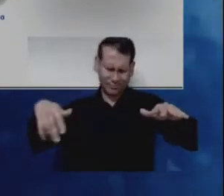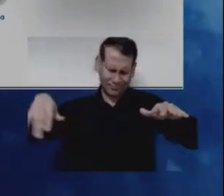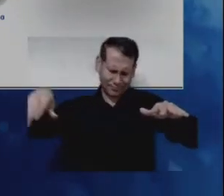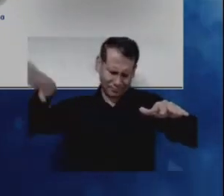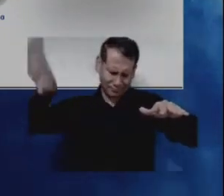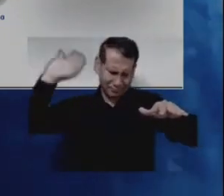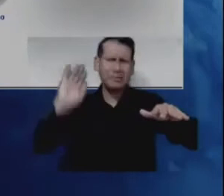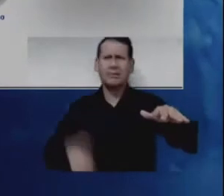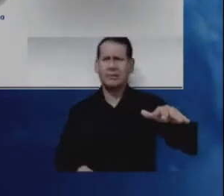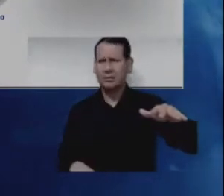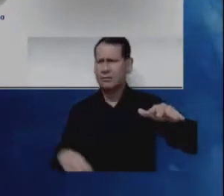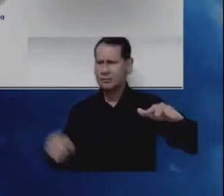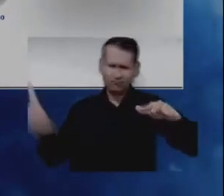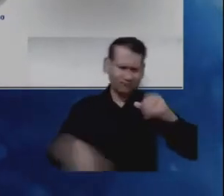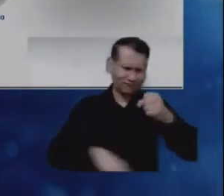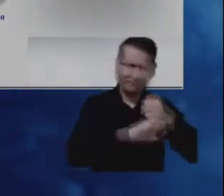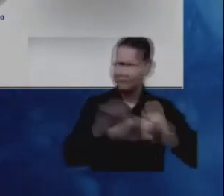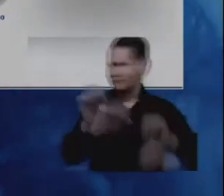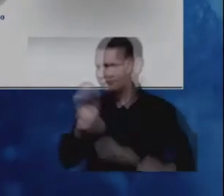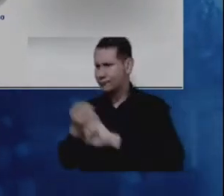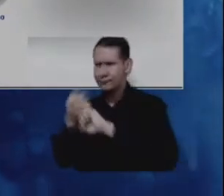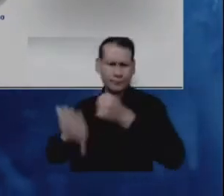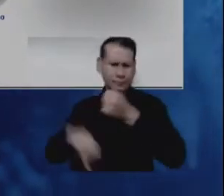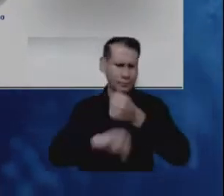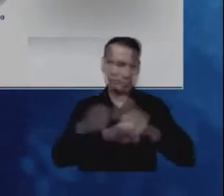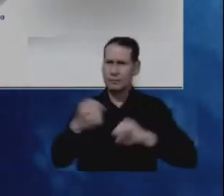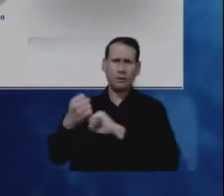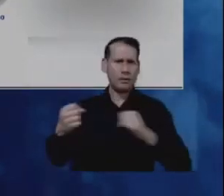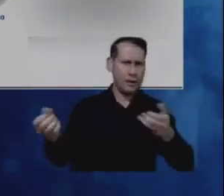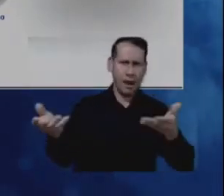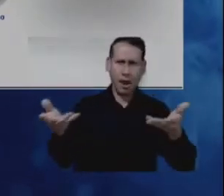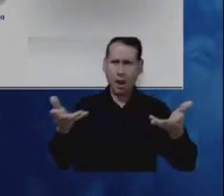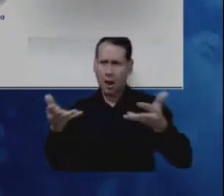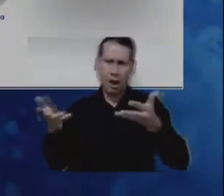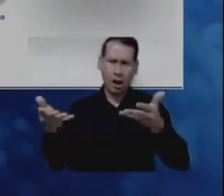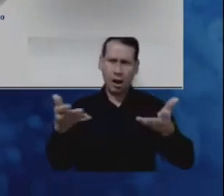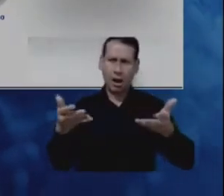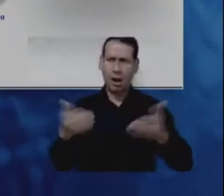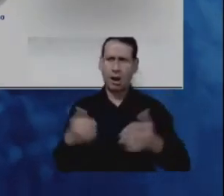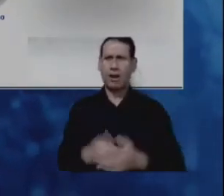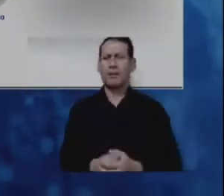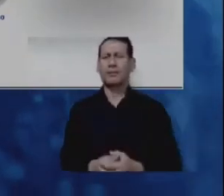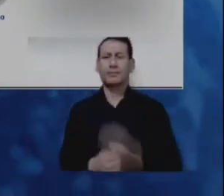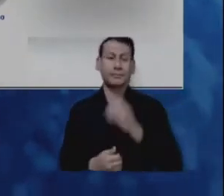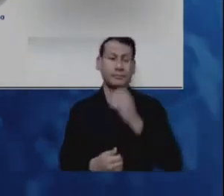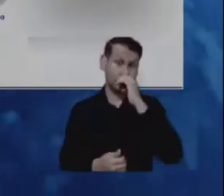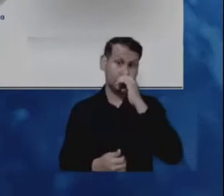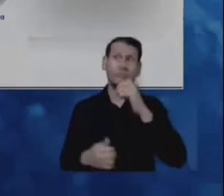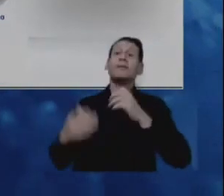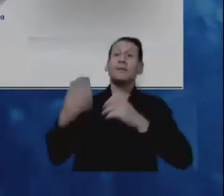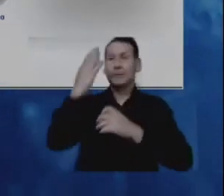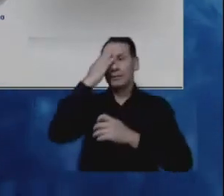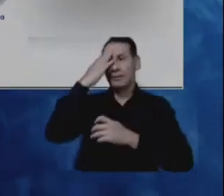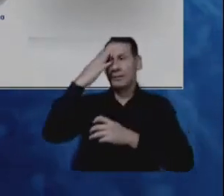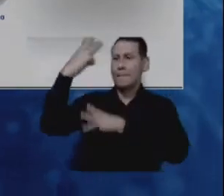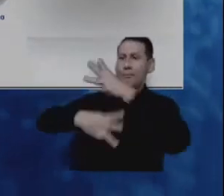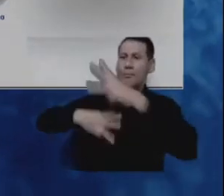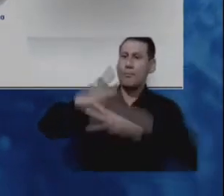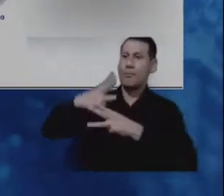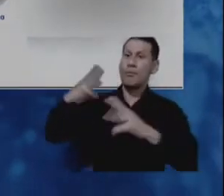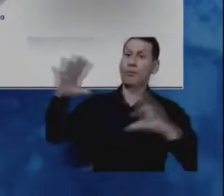Es básico entonces considerar que se está creando a nivel mundial estos ambientes de competencia